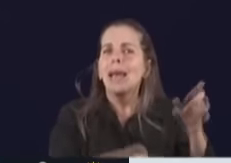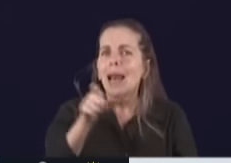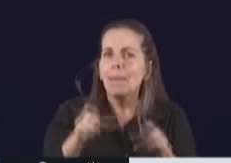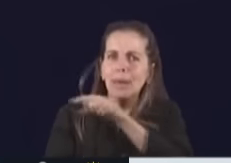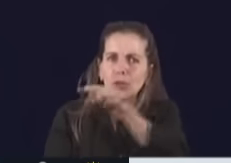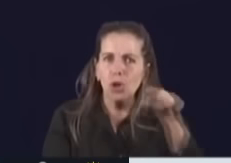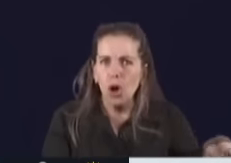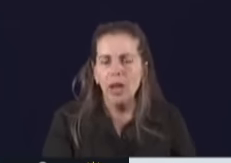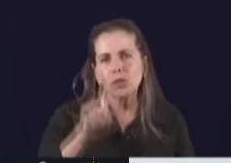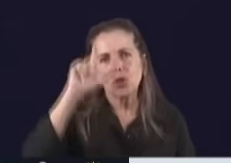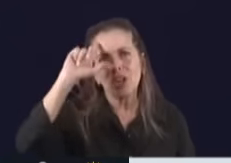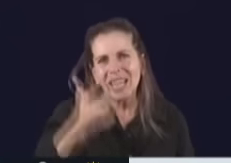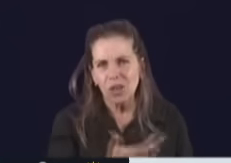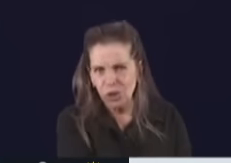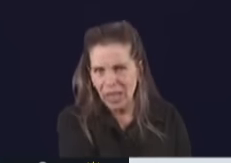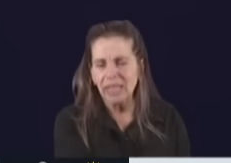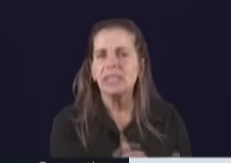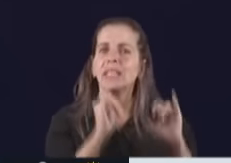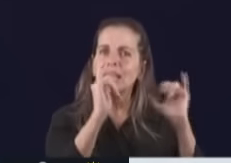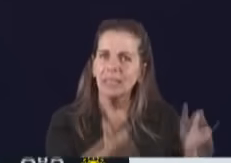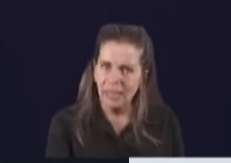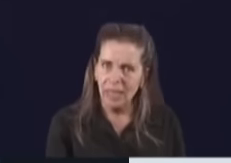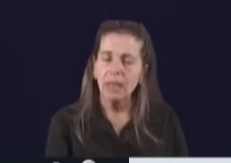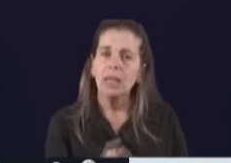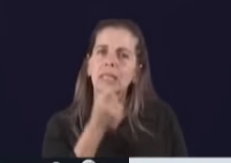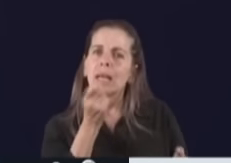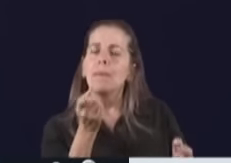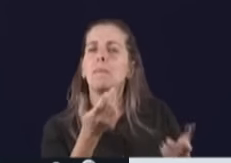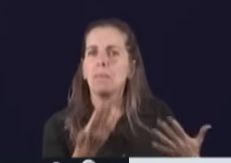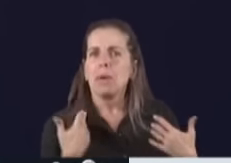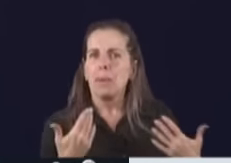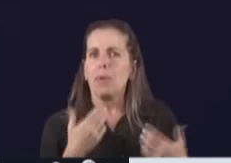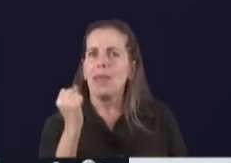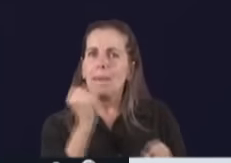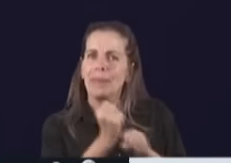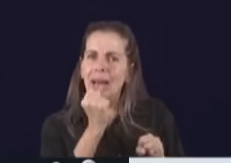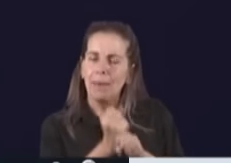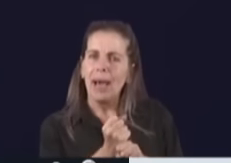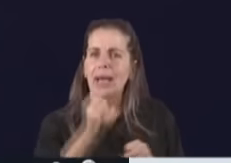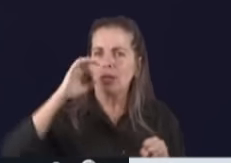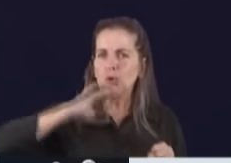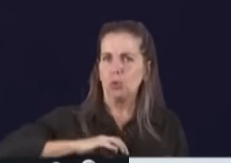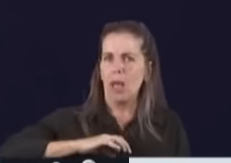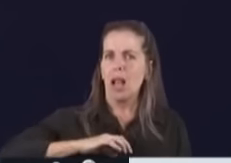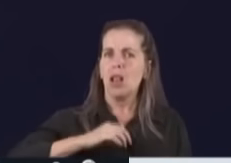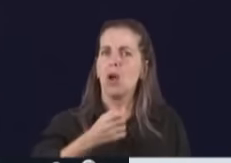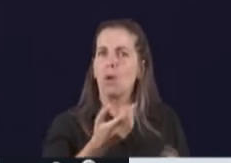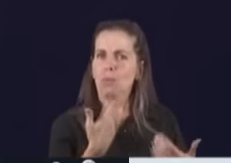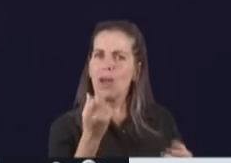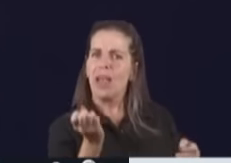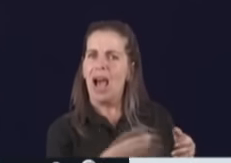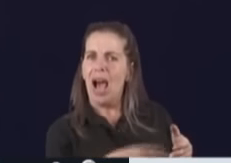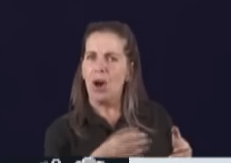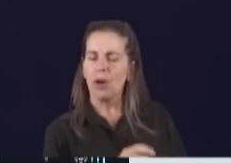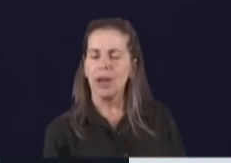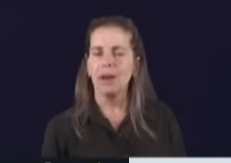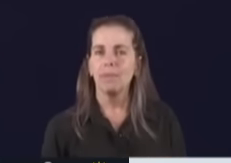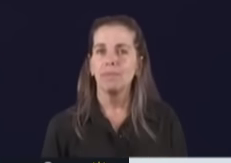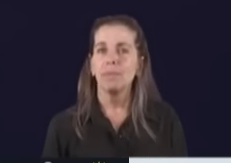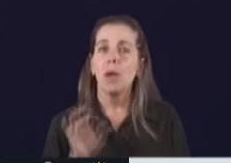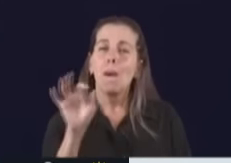la posibilidad de formalizar ese ahorro sin que el fisco lo esté persiguiendo. El proyecto